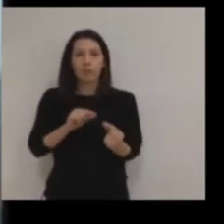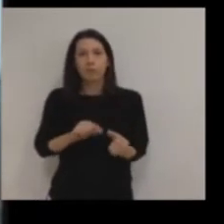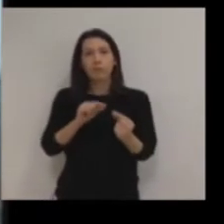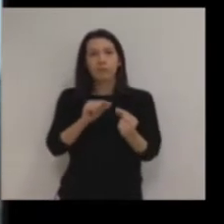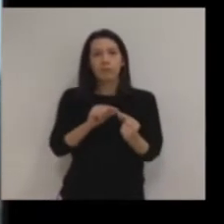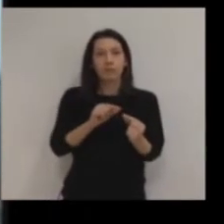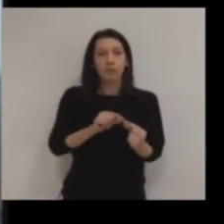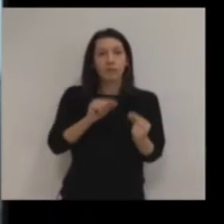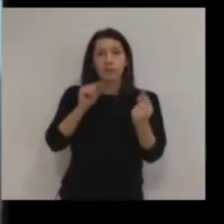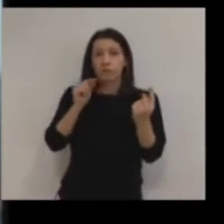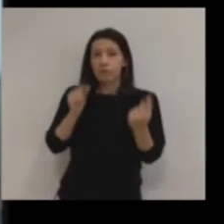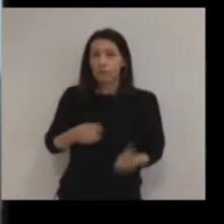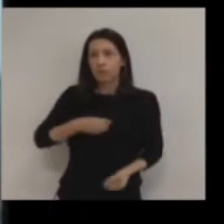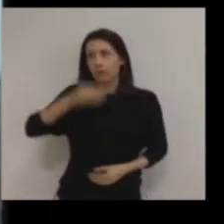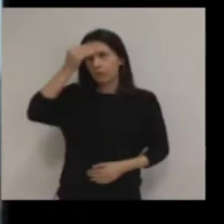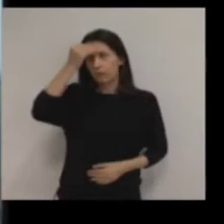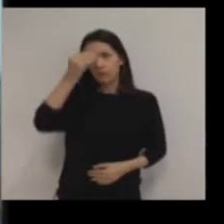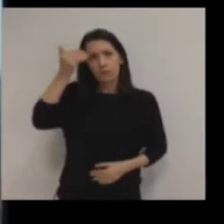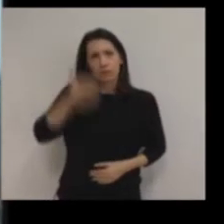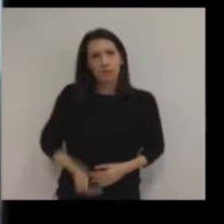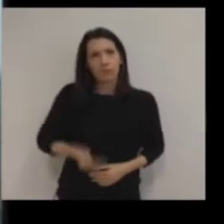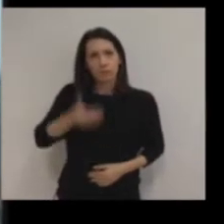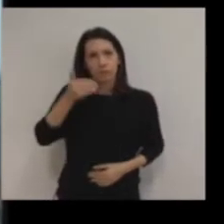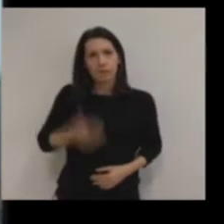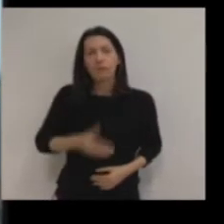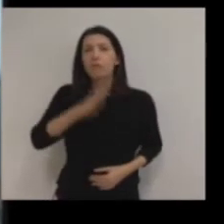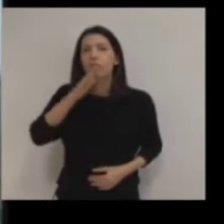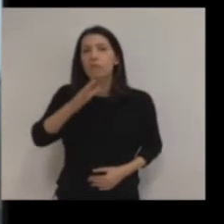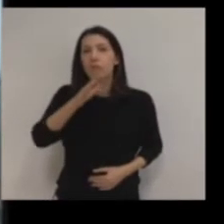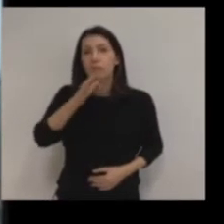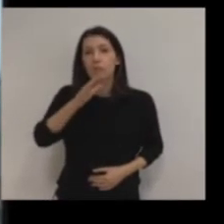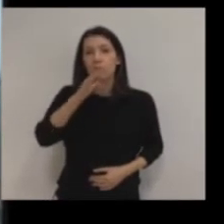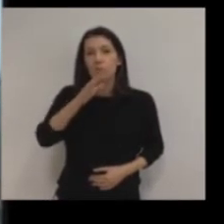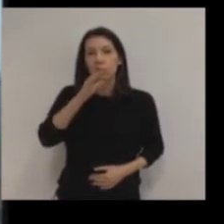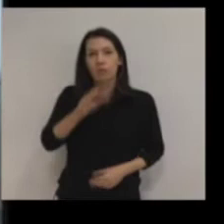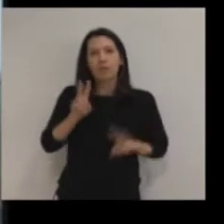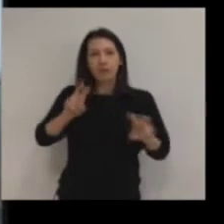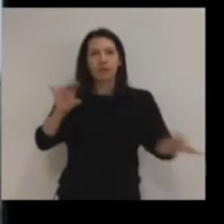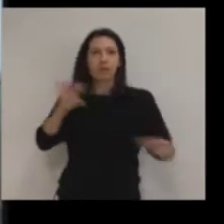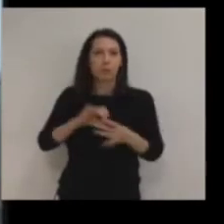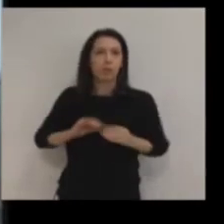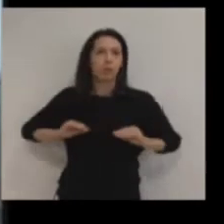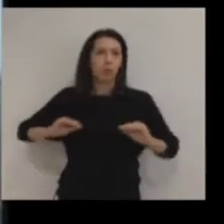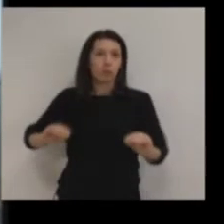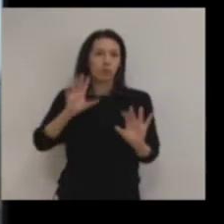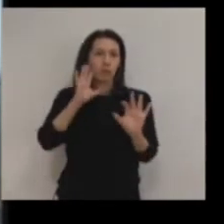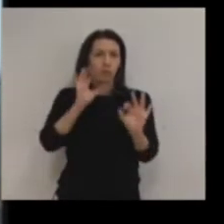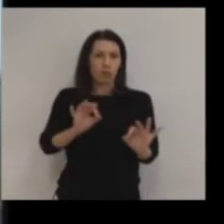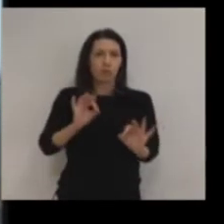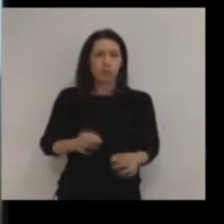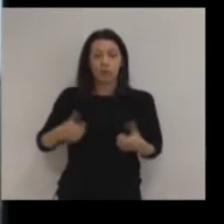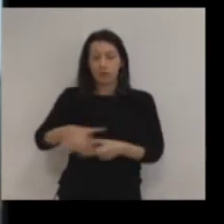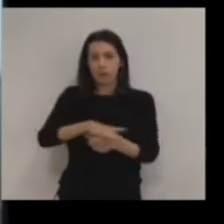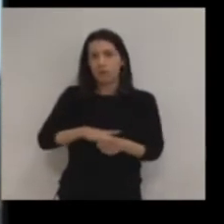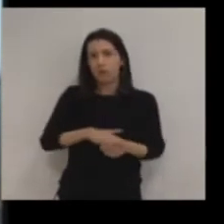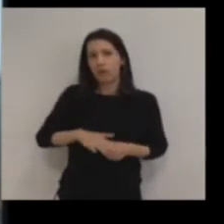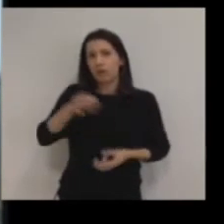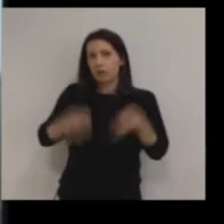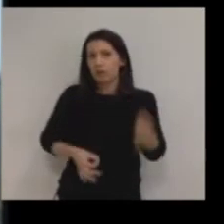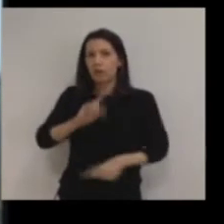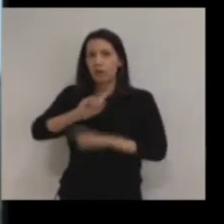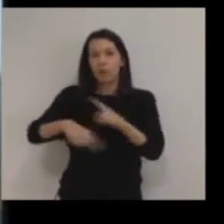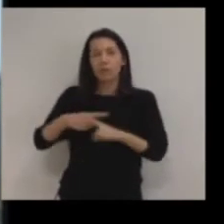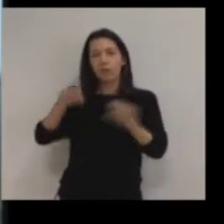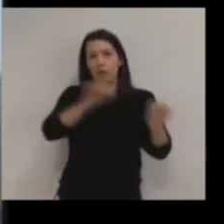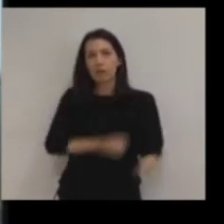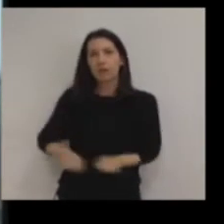sobre lo que vamos a hablar, lo considero de especial importancia por el aspecto que toca. Evidentemente, todo el ámbito judicial, la defensa de